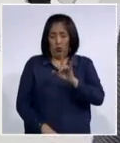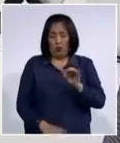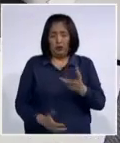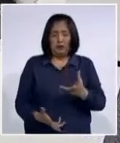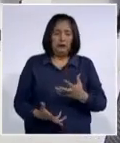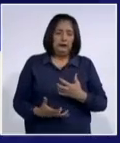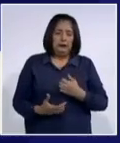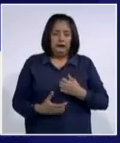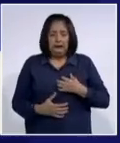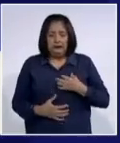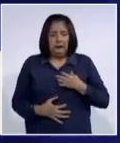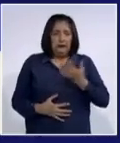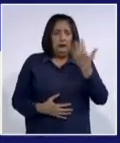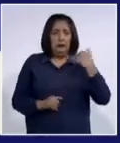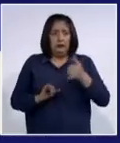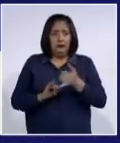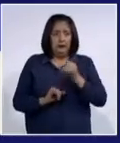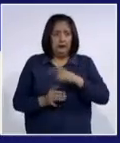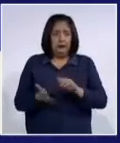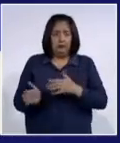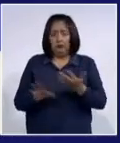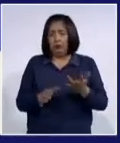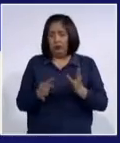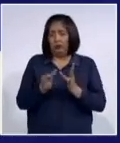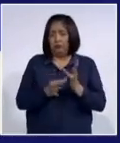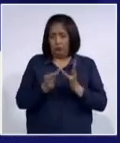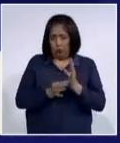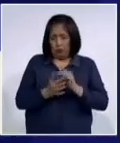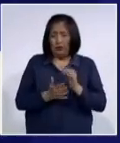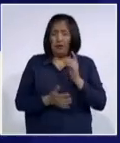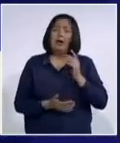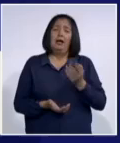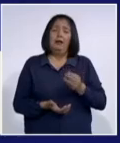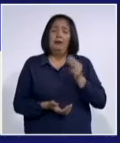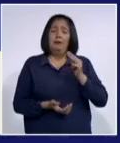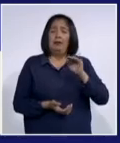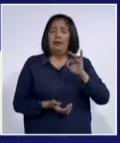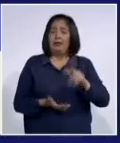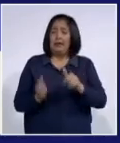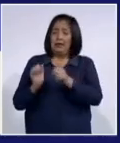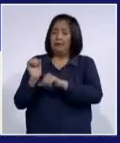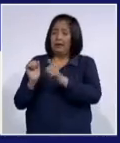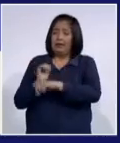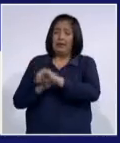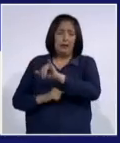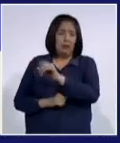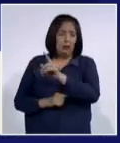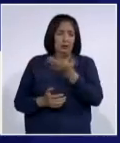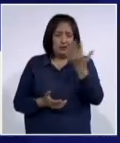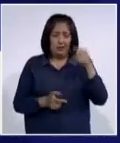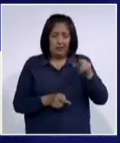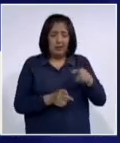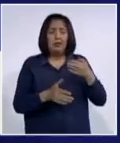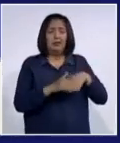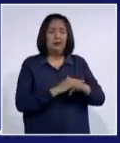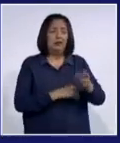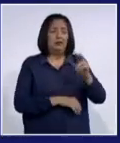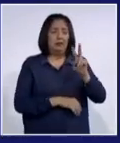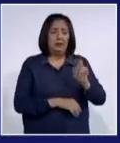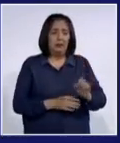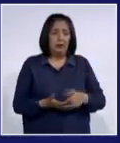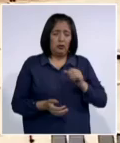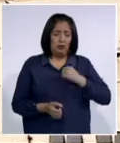no tiene. El sábado último perdió a su esposa María, hermana de Joaquín, internada en el hospital de Villa El Salvador, y a su pequeño